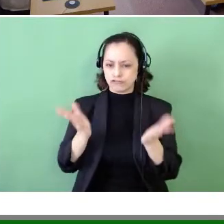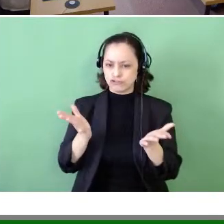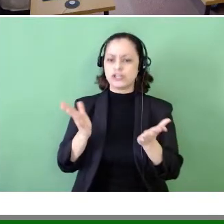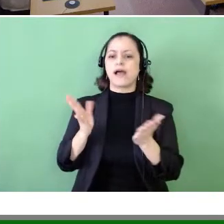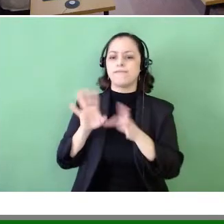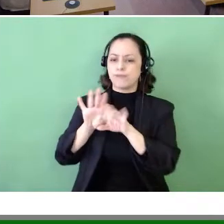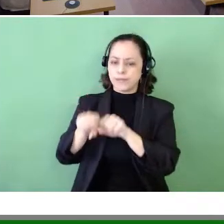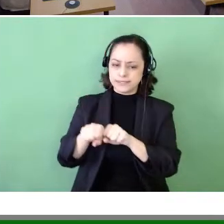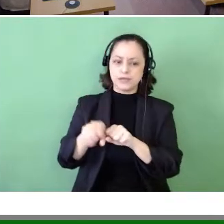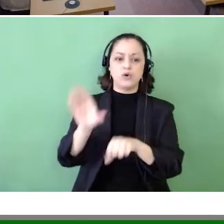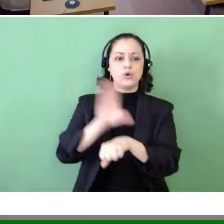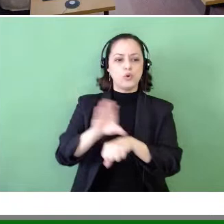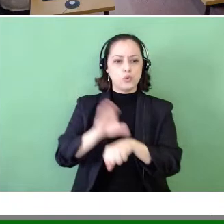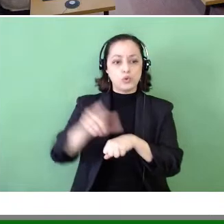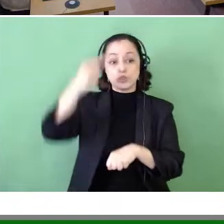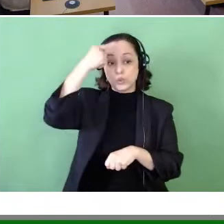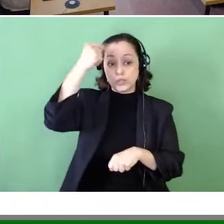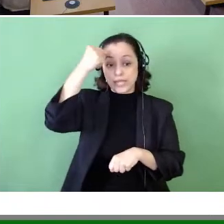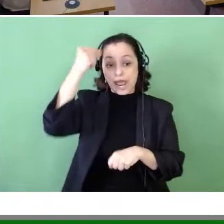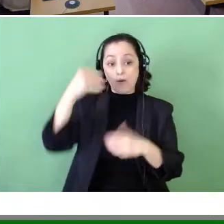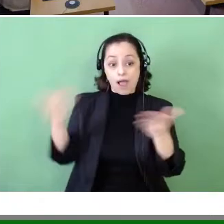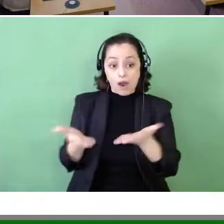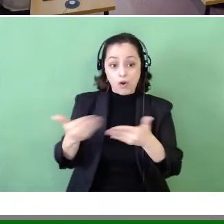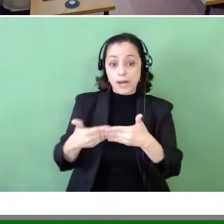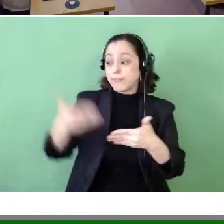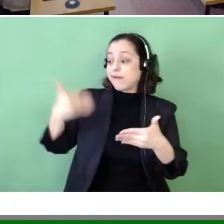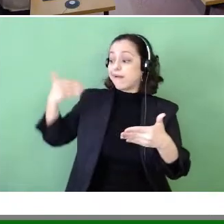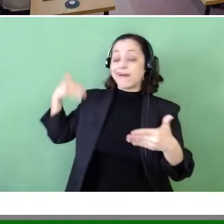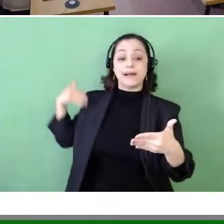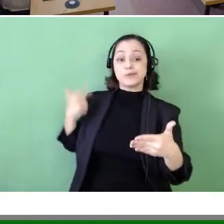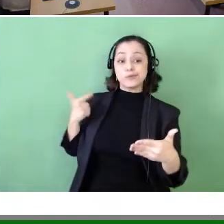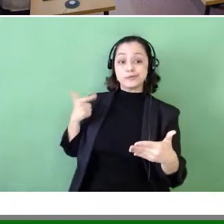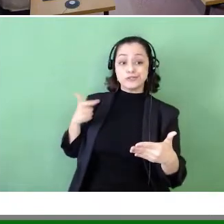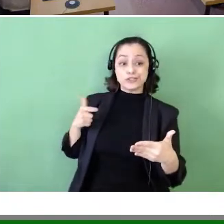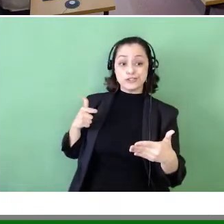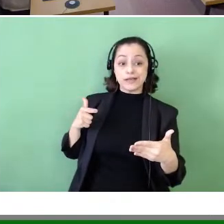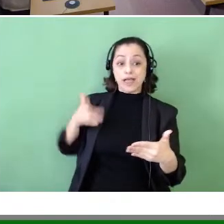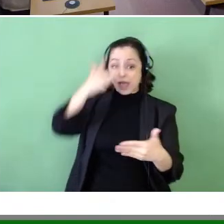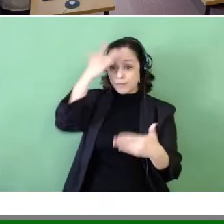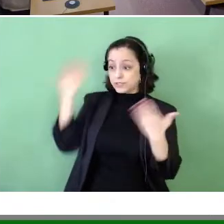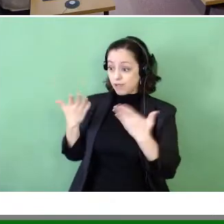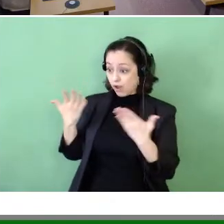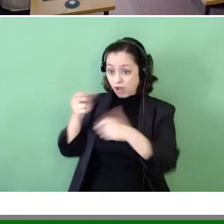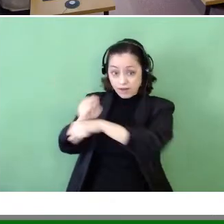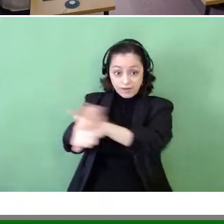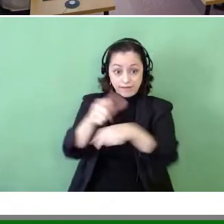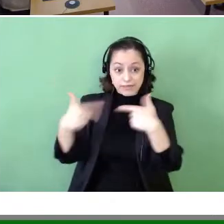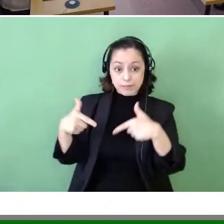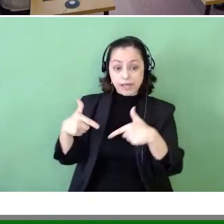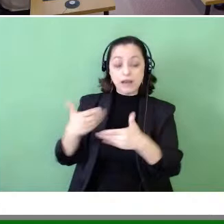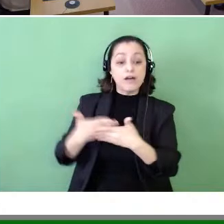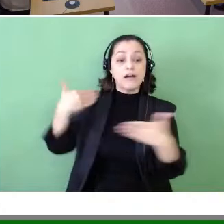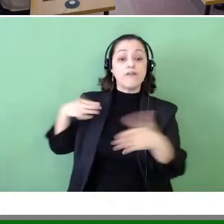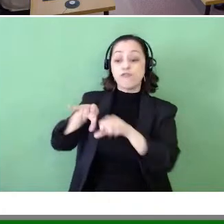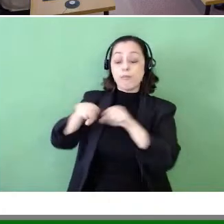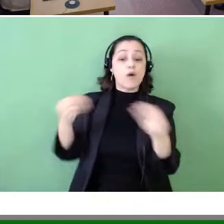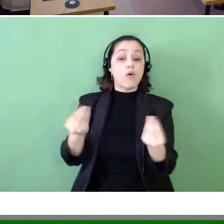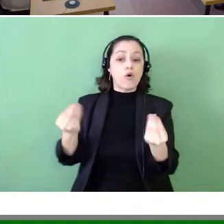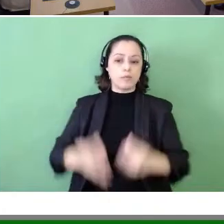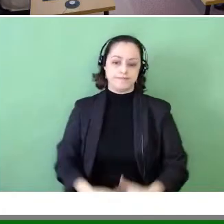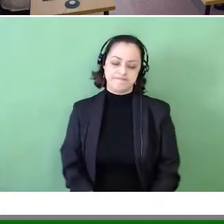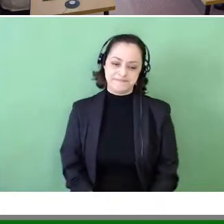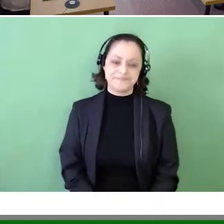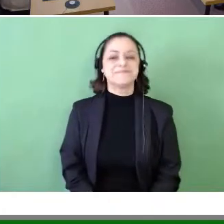grado y nada, y cómo se formaron estos que están ahora trabajando. Tenemos entonces en